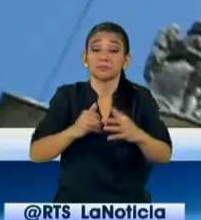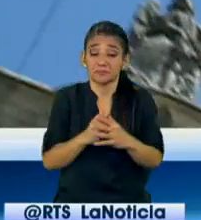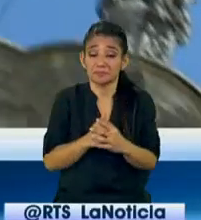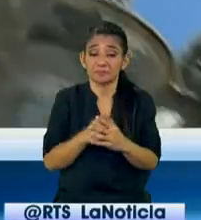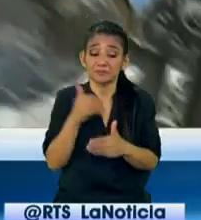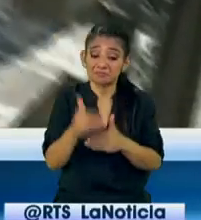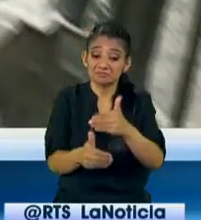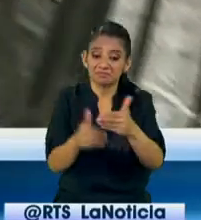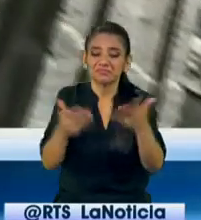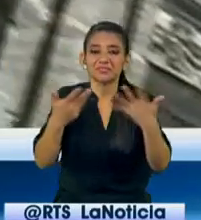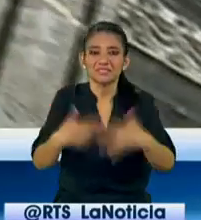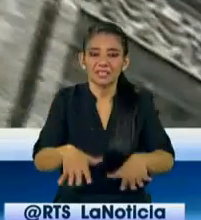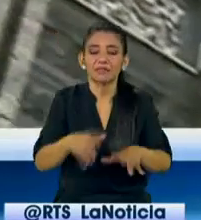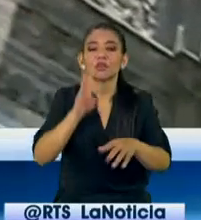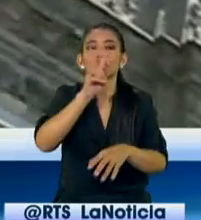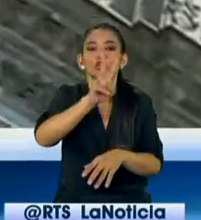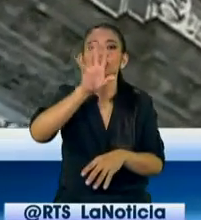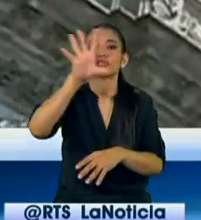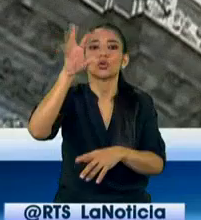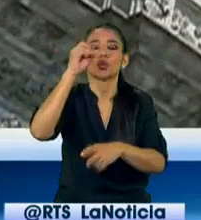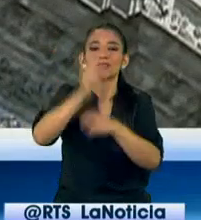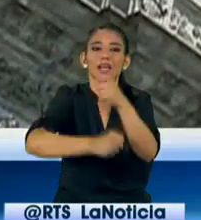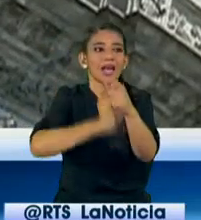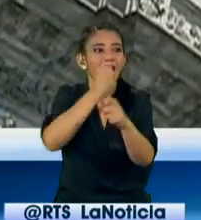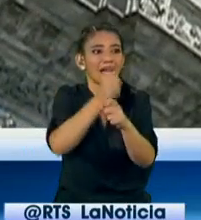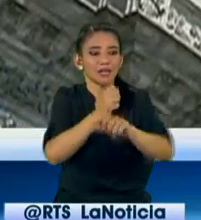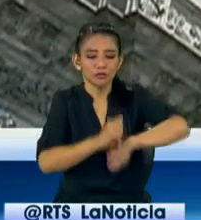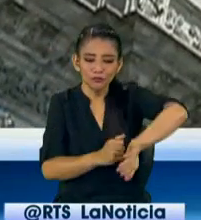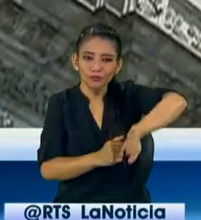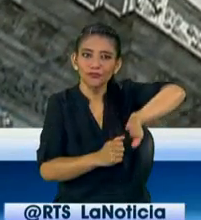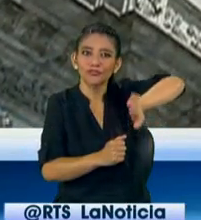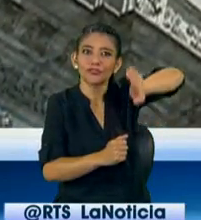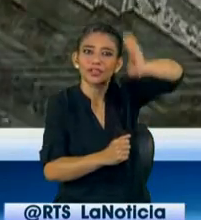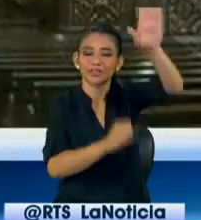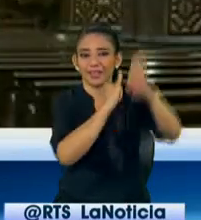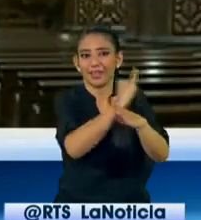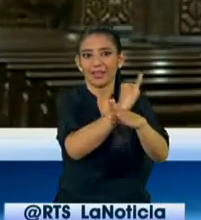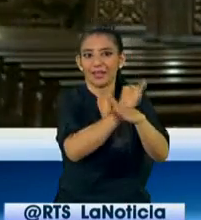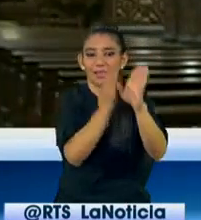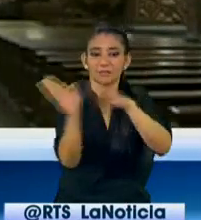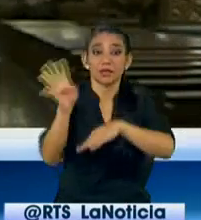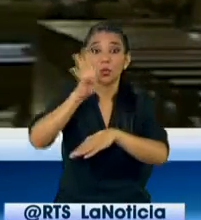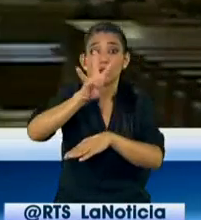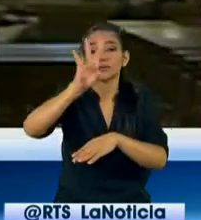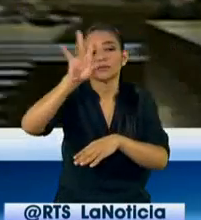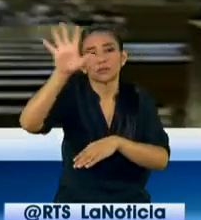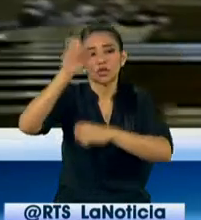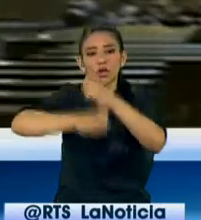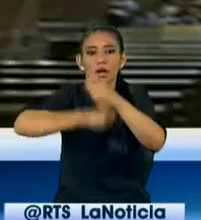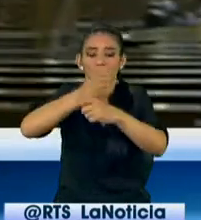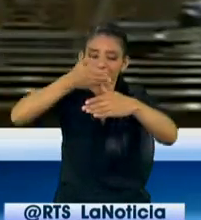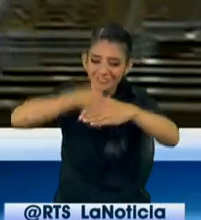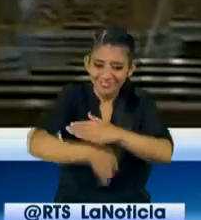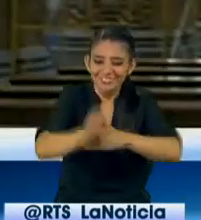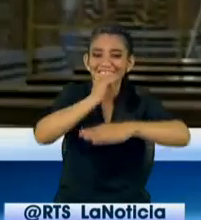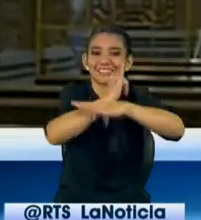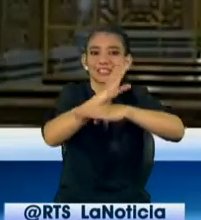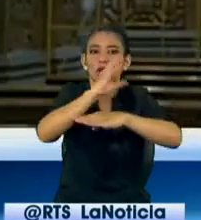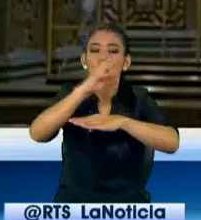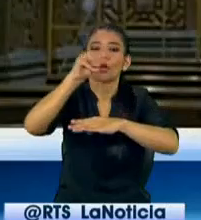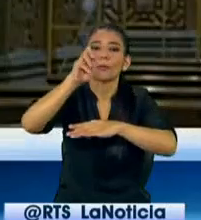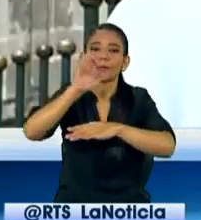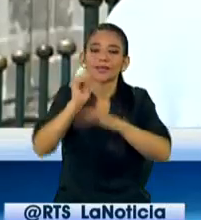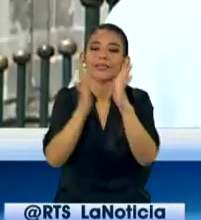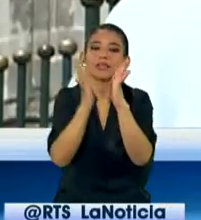estos días se conmemoran los 250 años del frontispicio y 475 años de la Compañía de Jesús en el